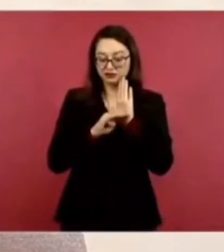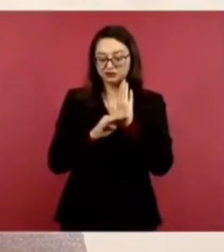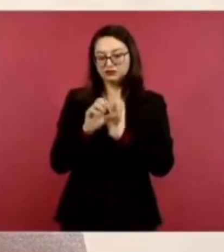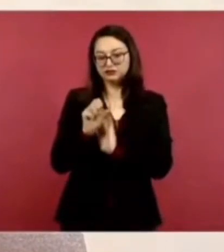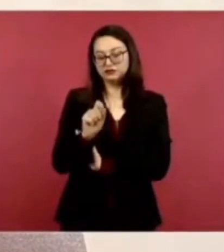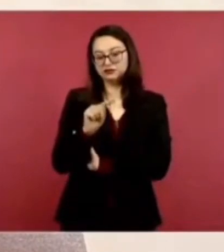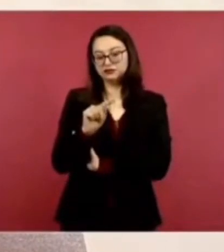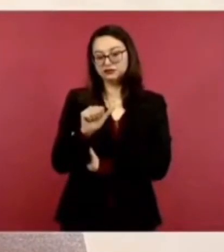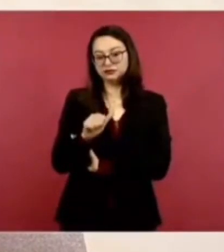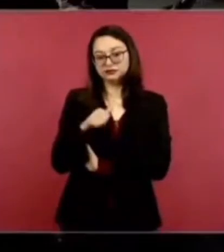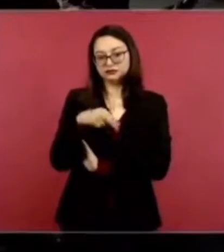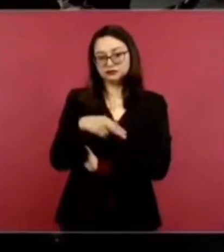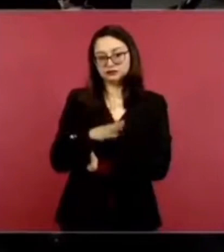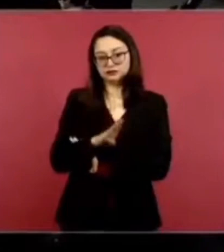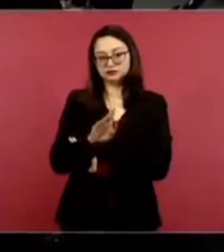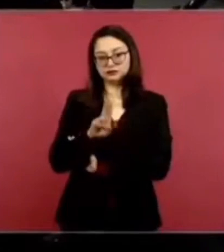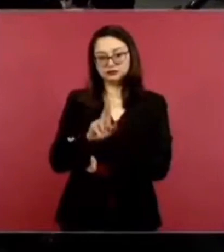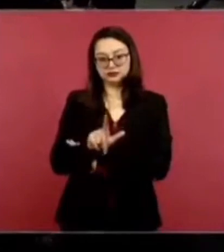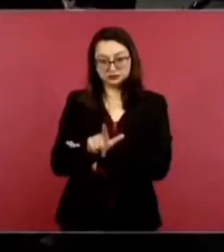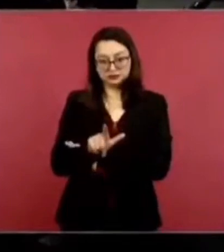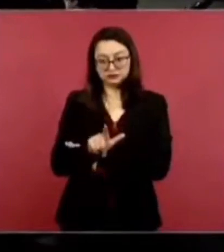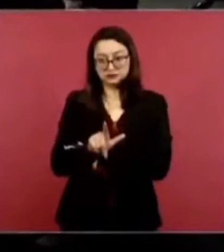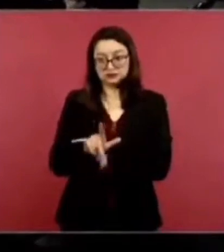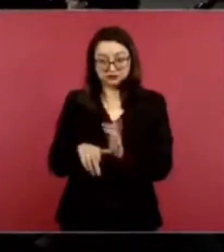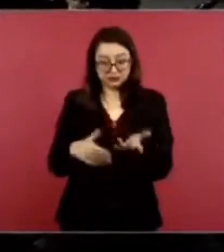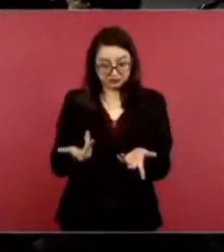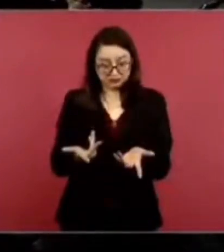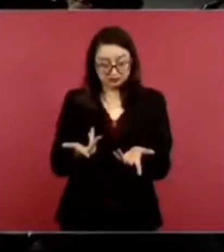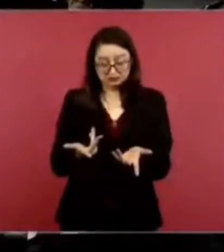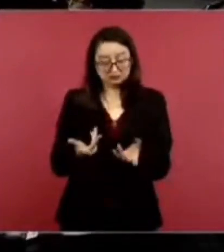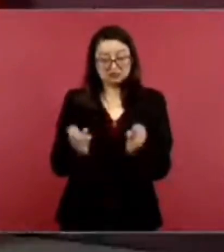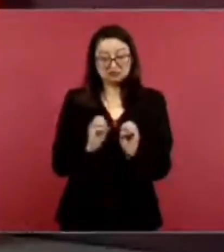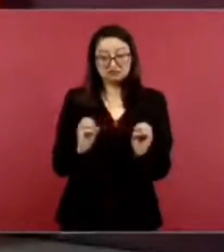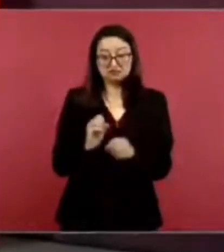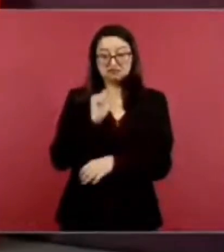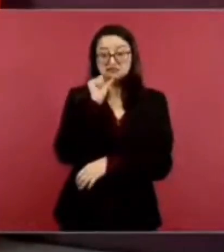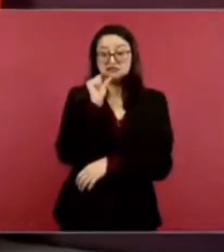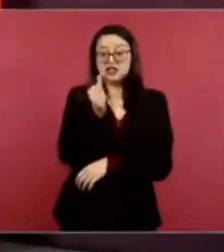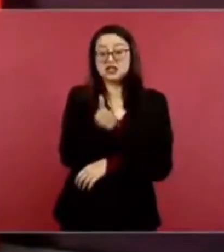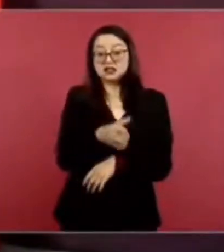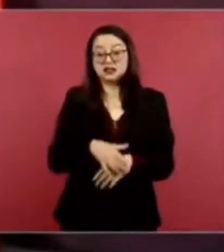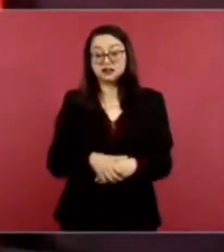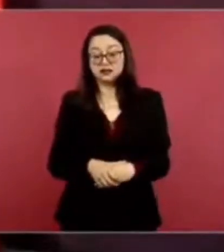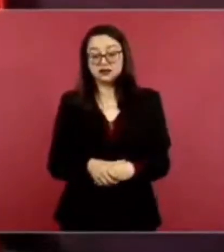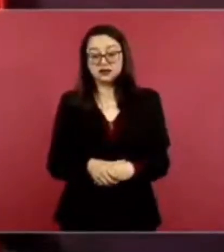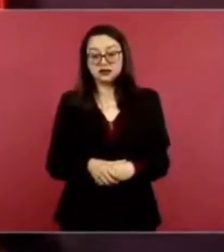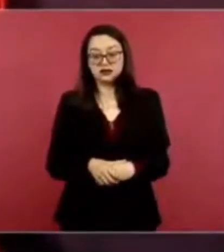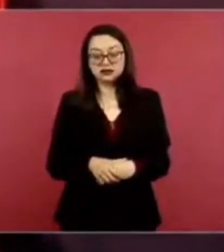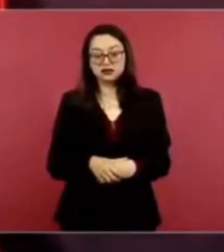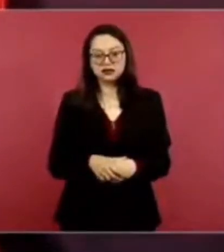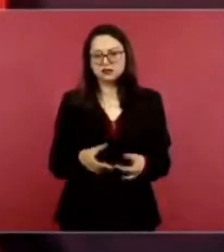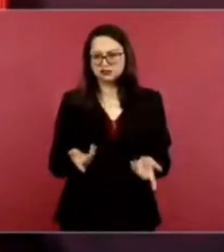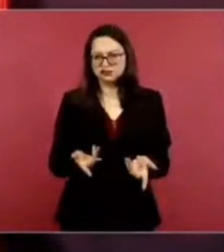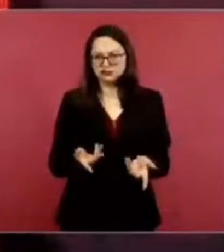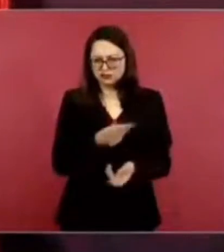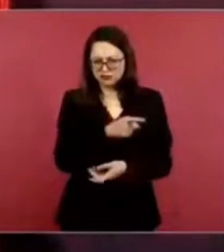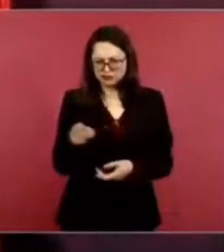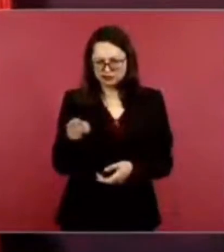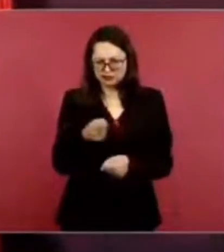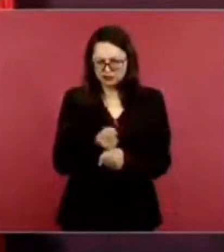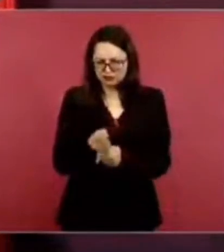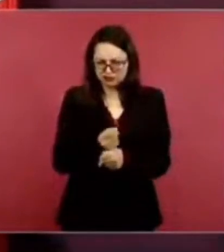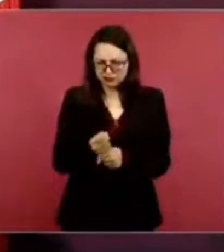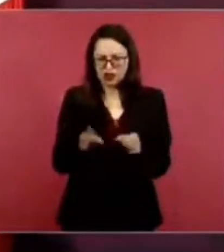protocolos de Estambul para demostrar que fueron torturados y un